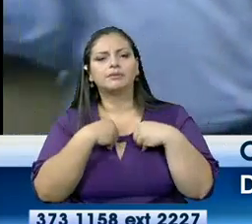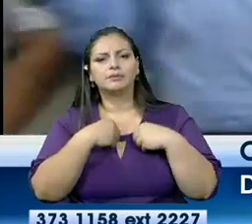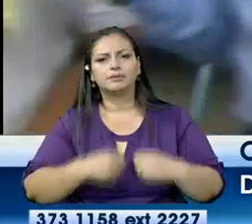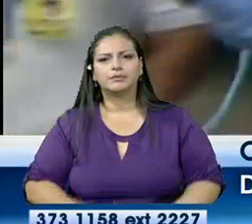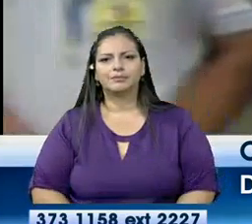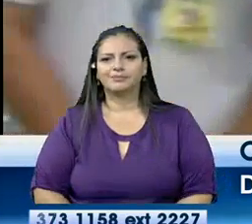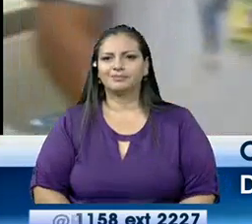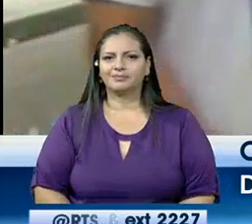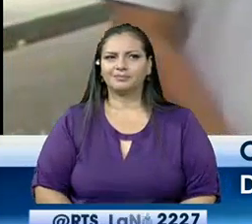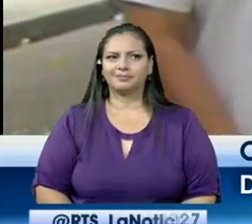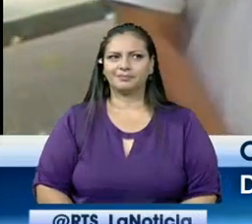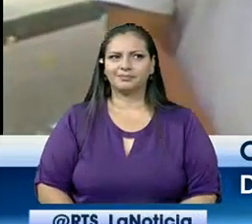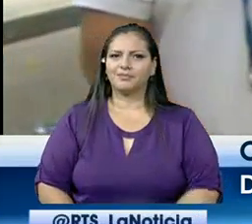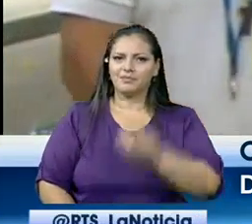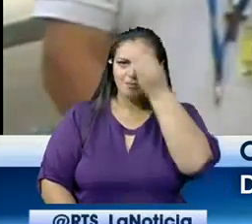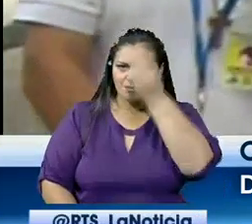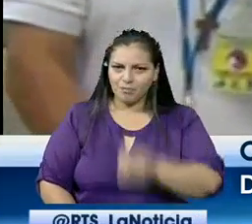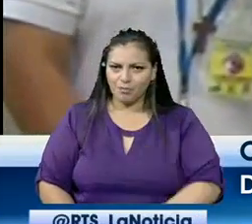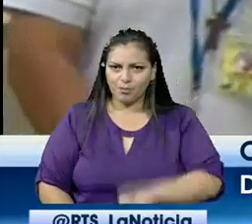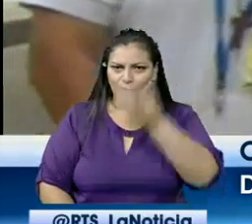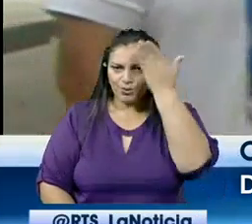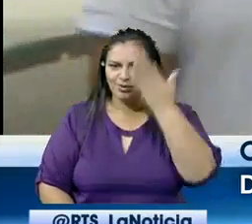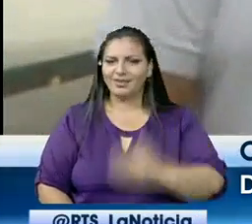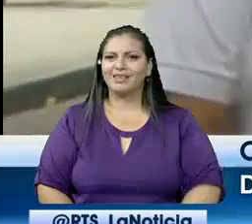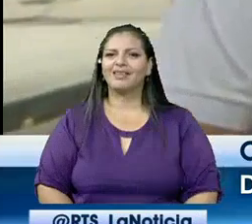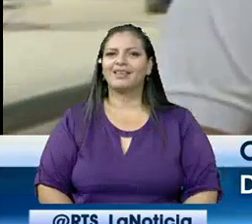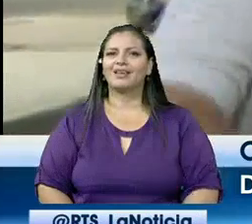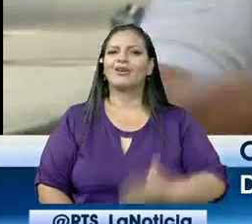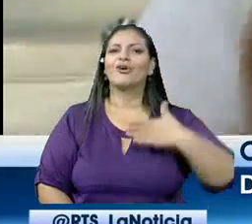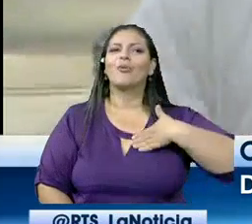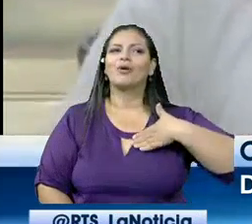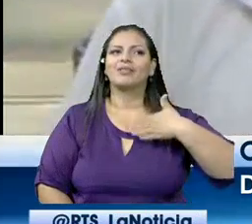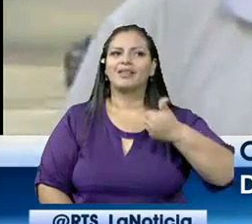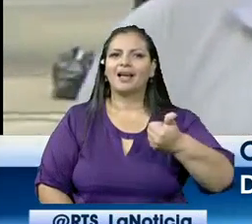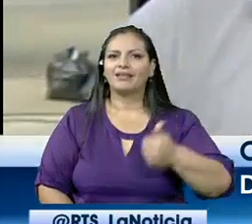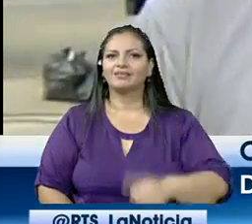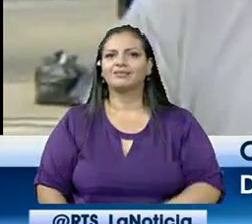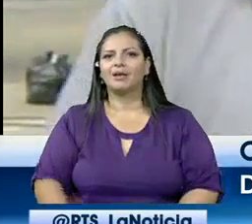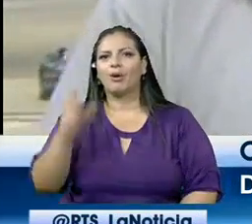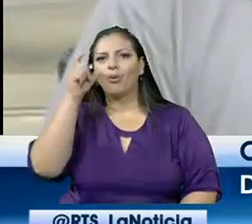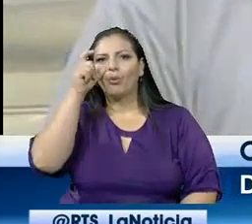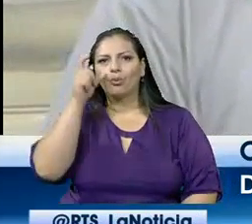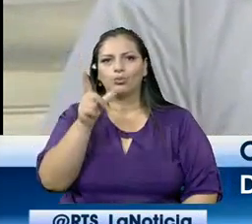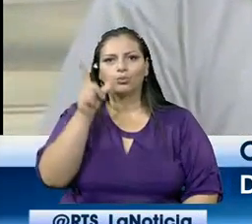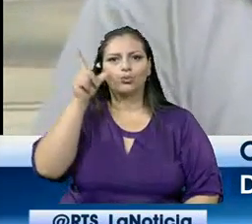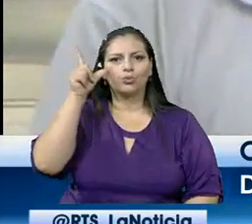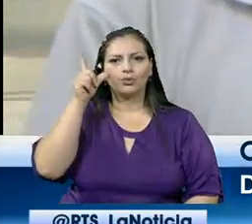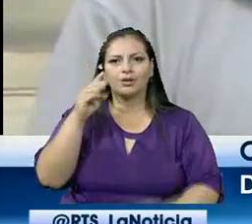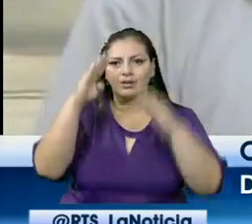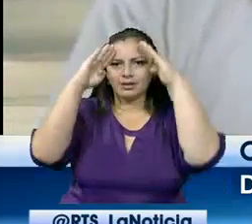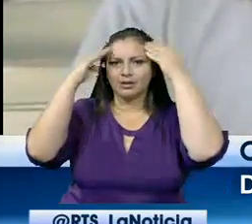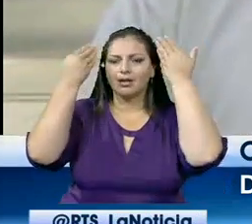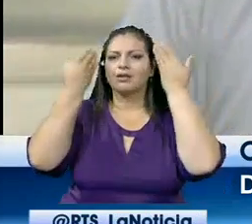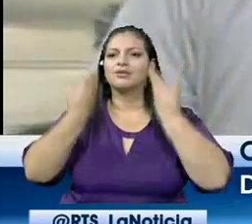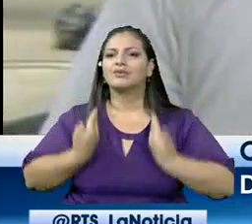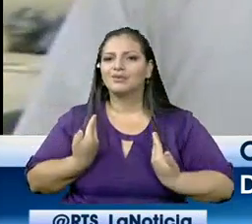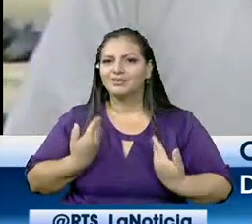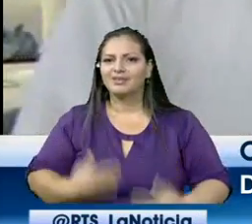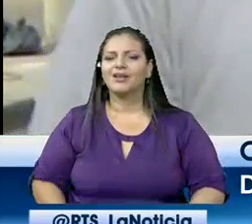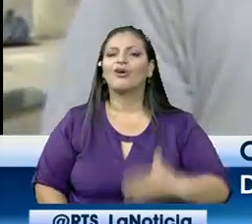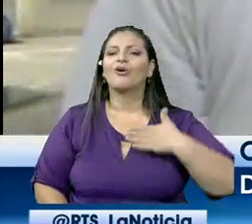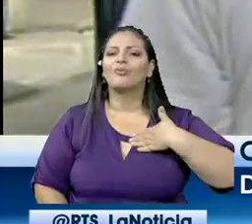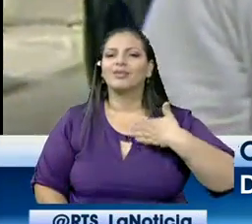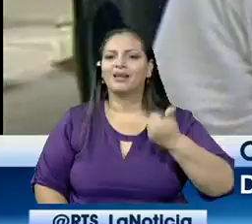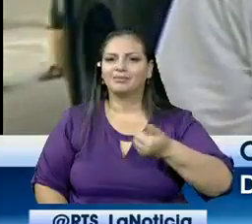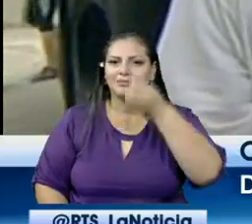buenos días. ¿Cómo está este amigo Hugo Gavilanes? Luisa Delgadillo. Rosita también está. Rosa, sí. ¿Cómo está? ¿Qué tal?